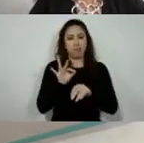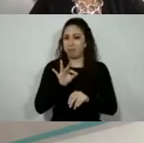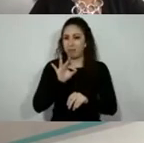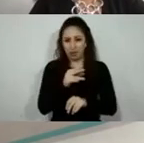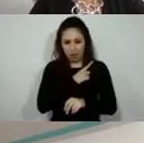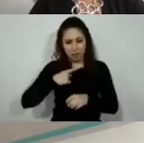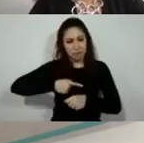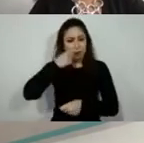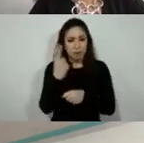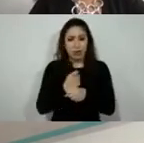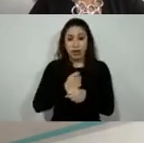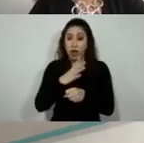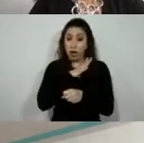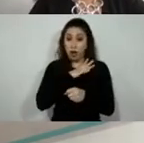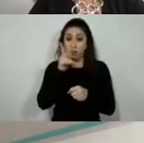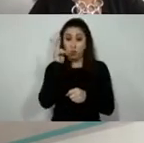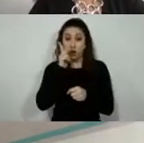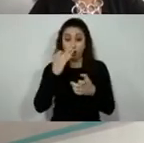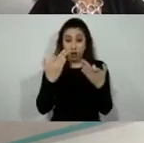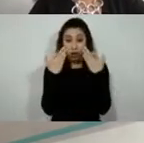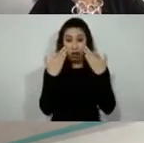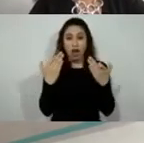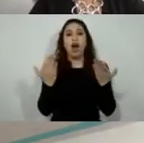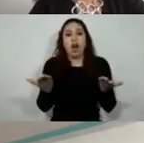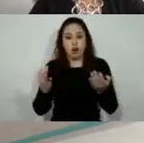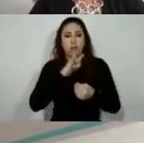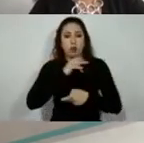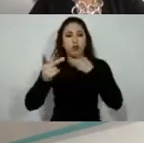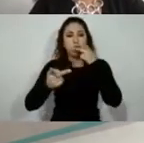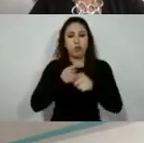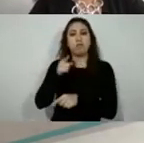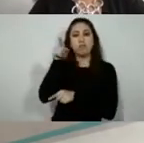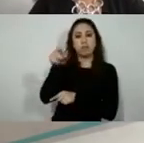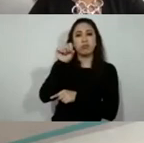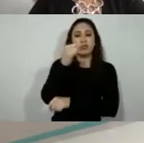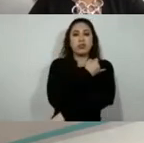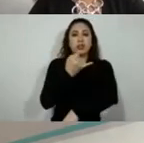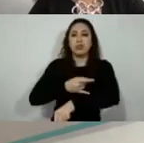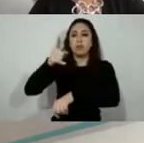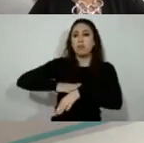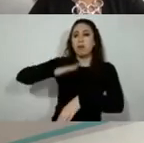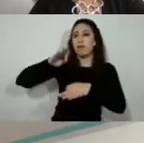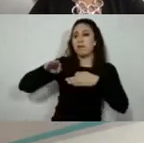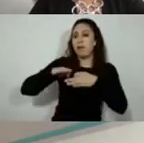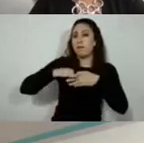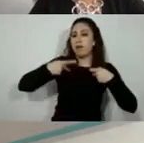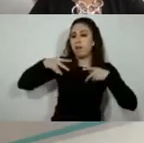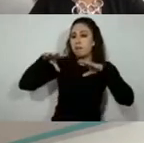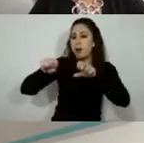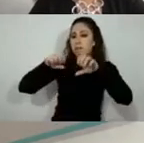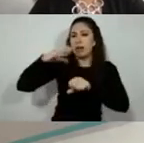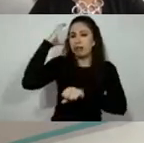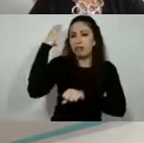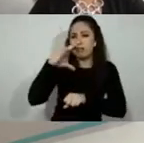que Iztapalapa es la alcaldía o la demarcación con mayor incidencia delictiva o con mayor